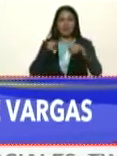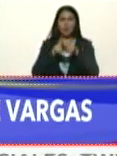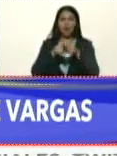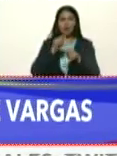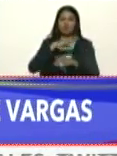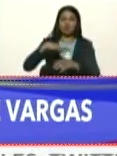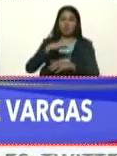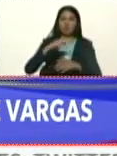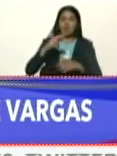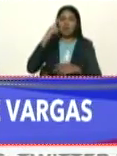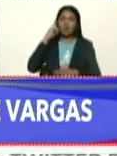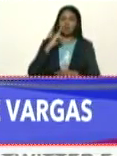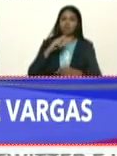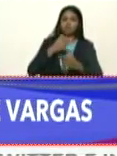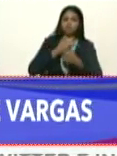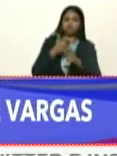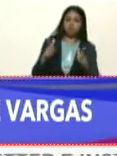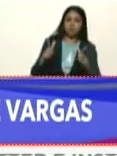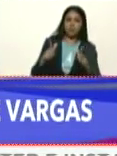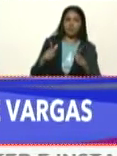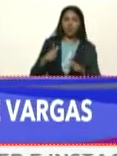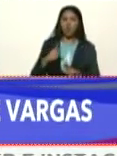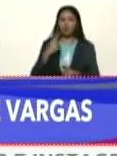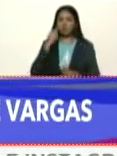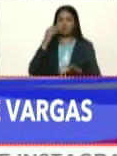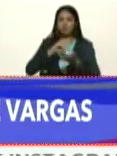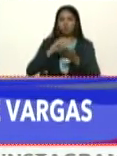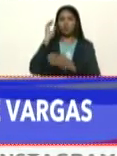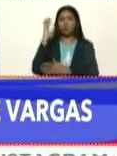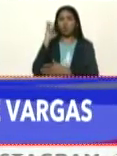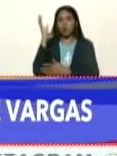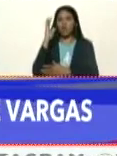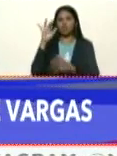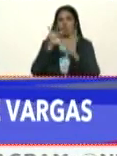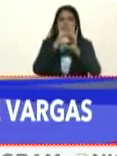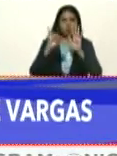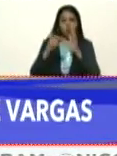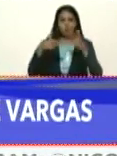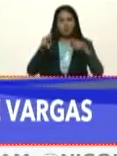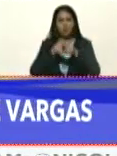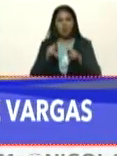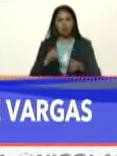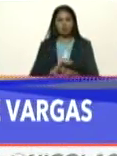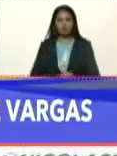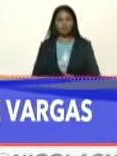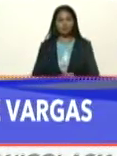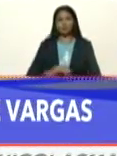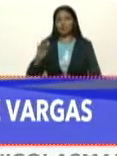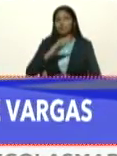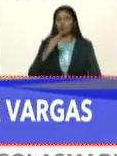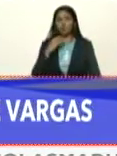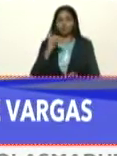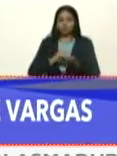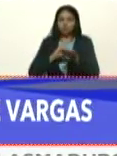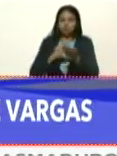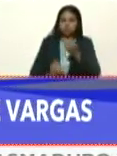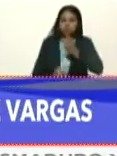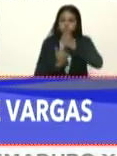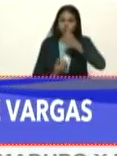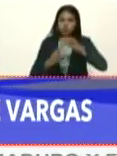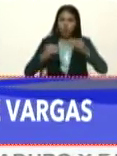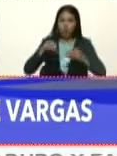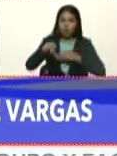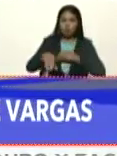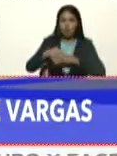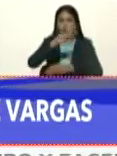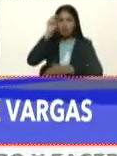donde el Libertador estableció el Congreso Constituyente, donde dejó sentadas las bases del Estado